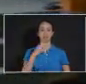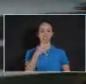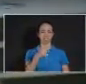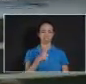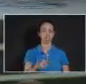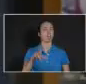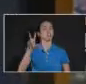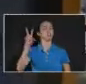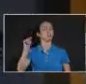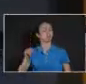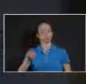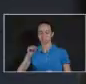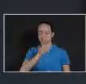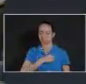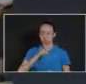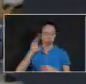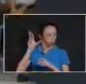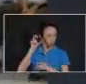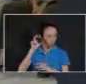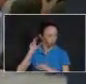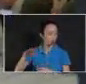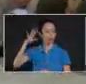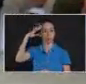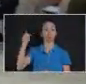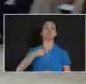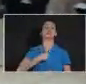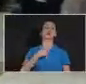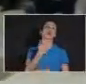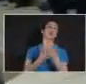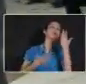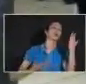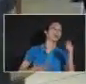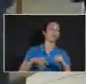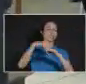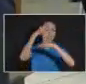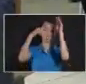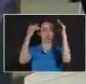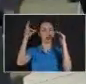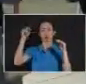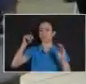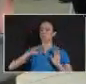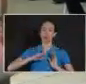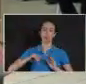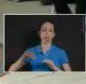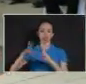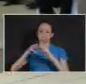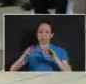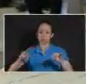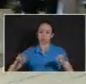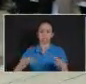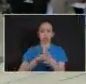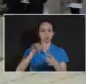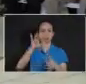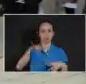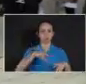voy a mi hogar, a mi dulce hogar. Por favor, no me estorbe con sus sentimientos de venganza.